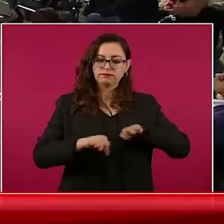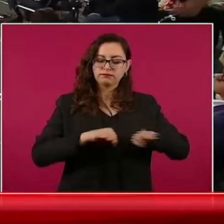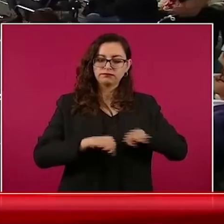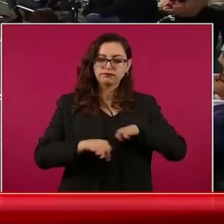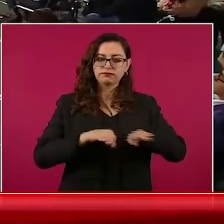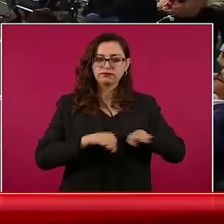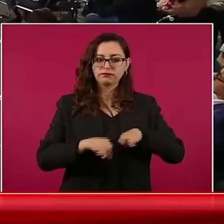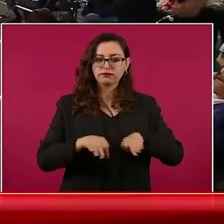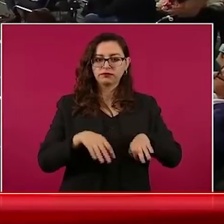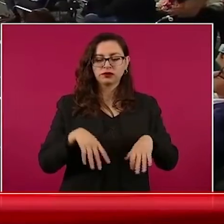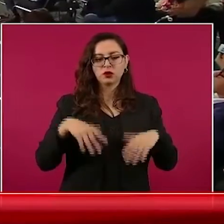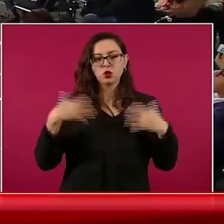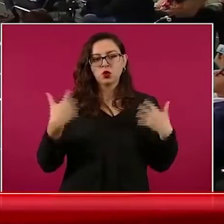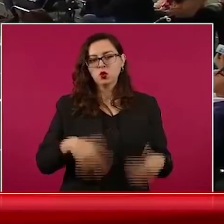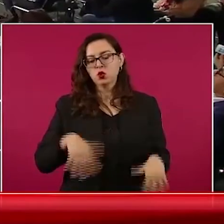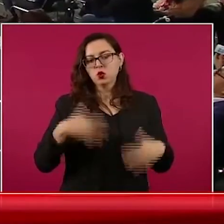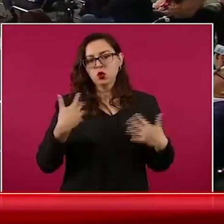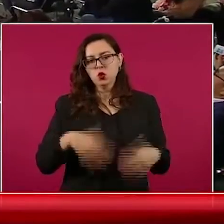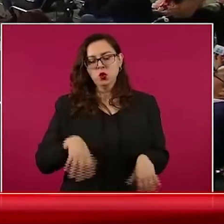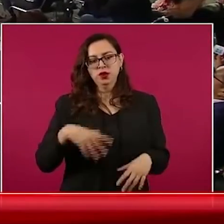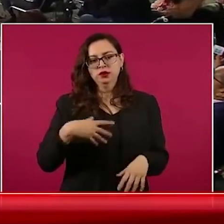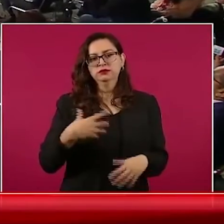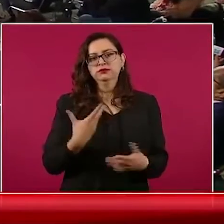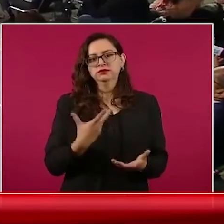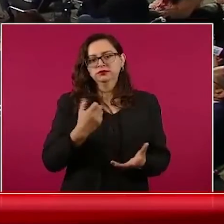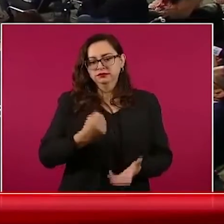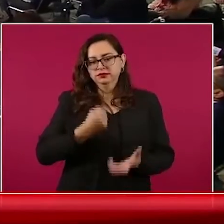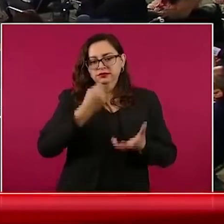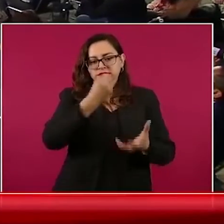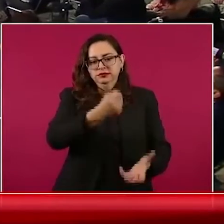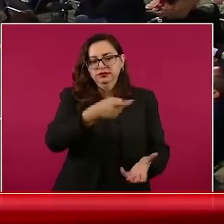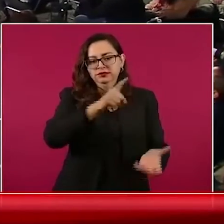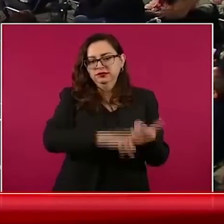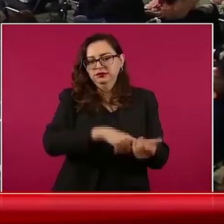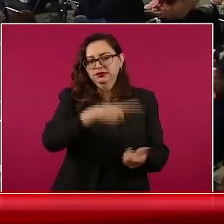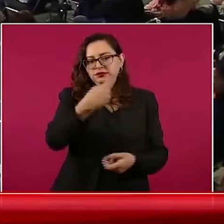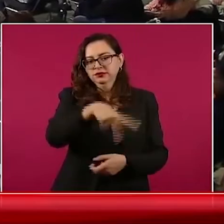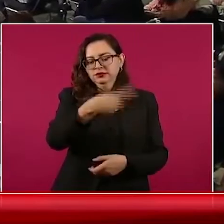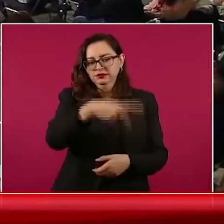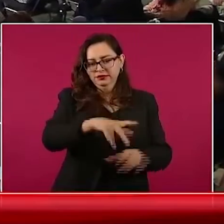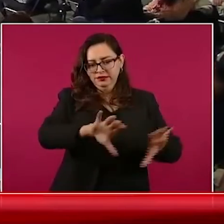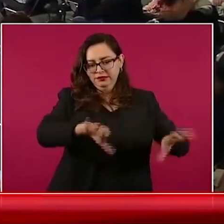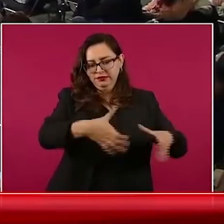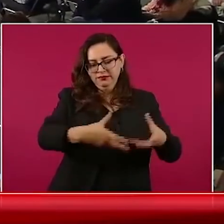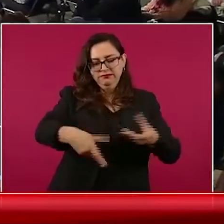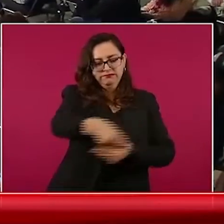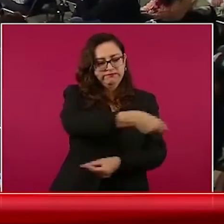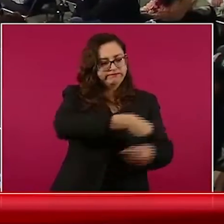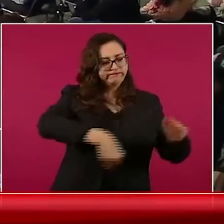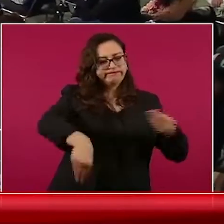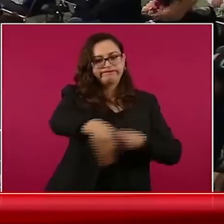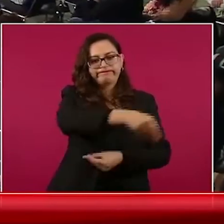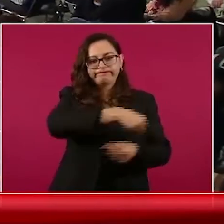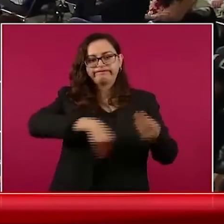Entonces, toda la inversión queda en la misma comunidad, en el mismo municipio.